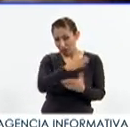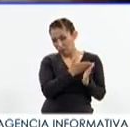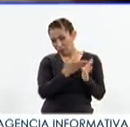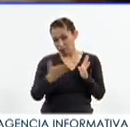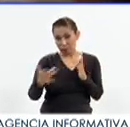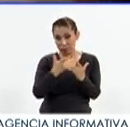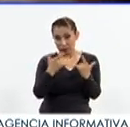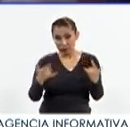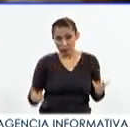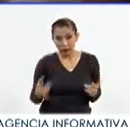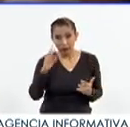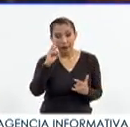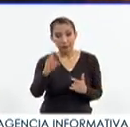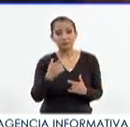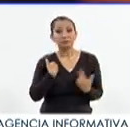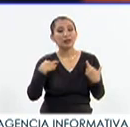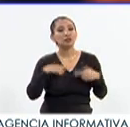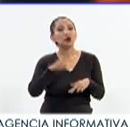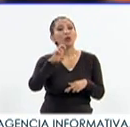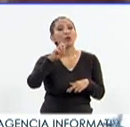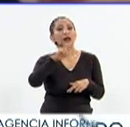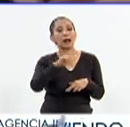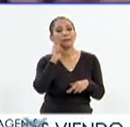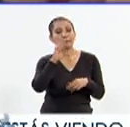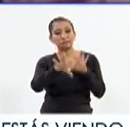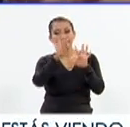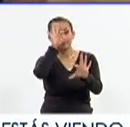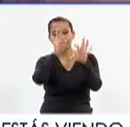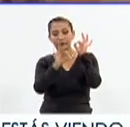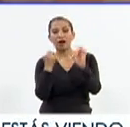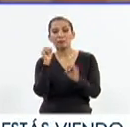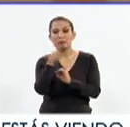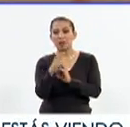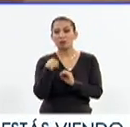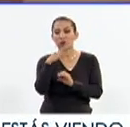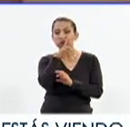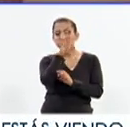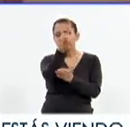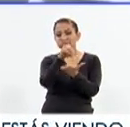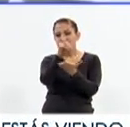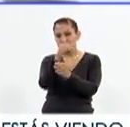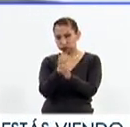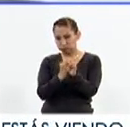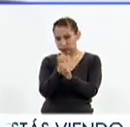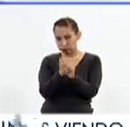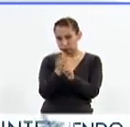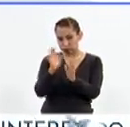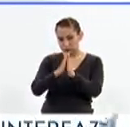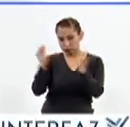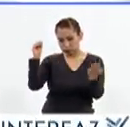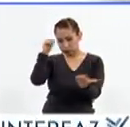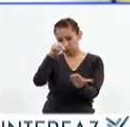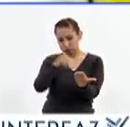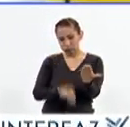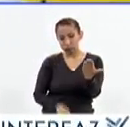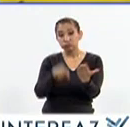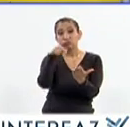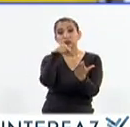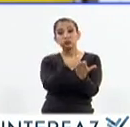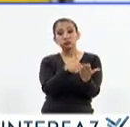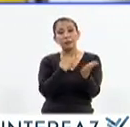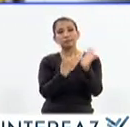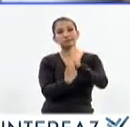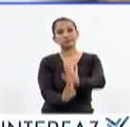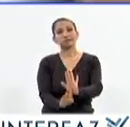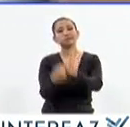largo de su historia, el profesor de la UNAM logró recopilar parte de los resultados de su investigación en un libro, el cual